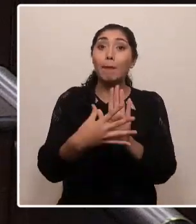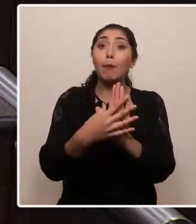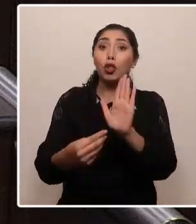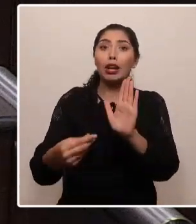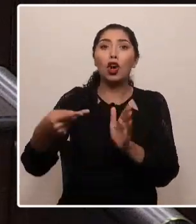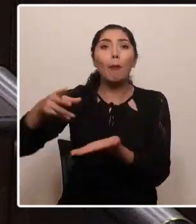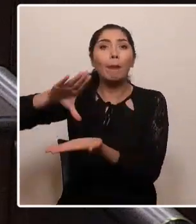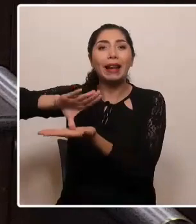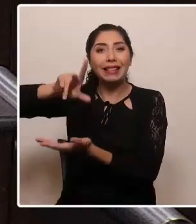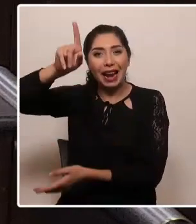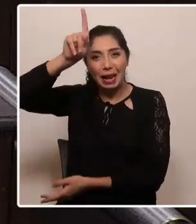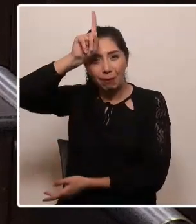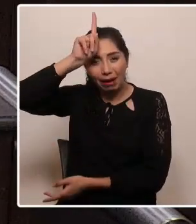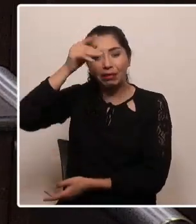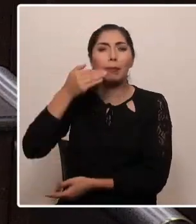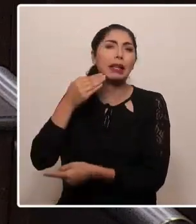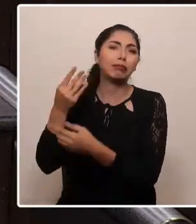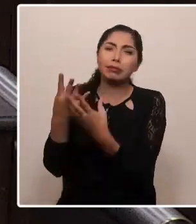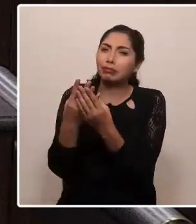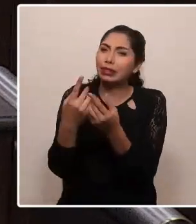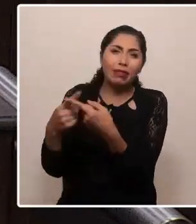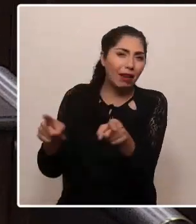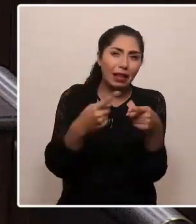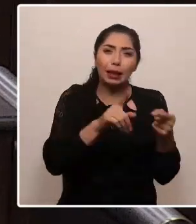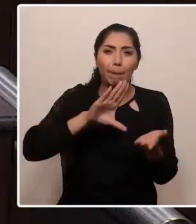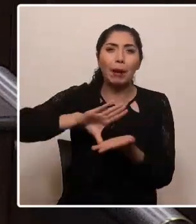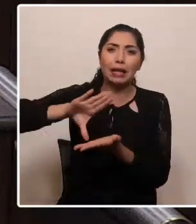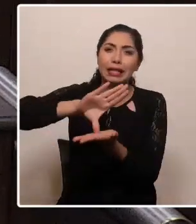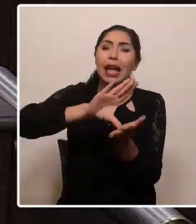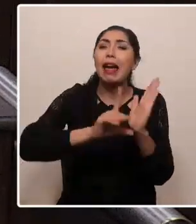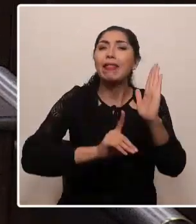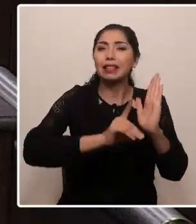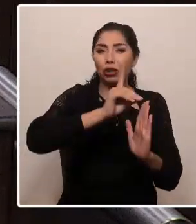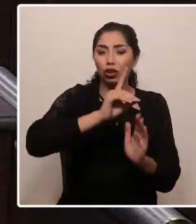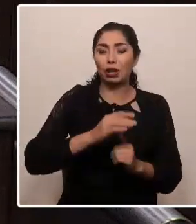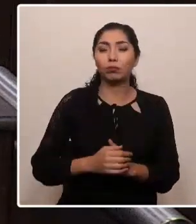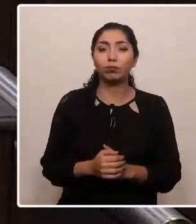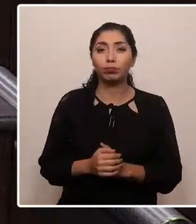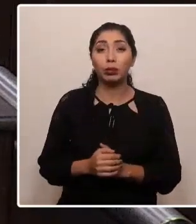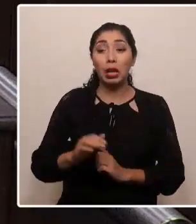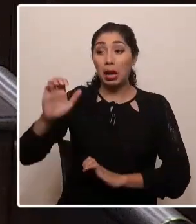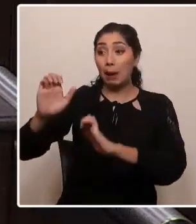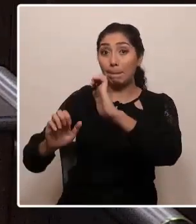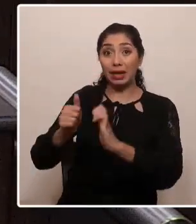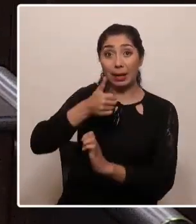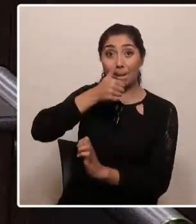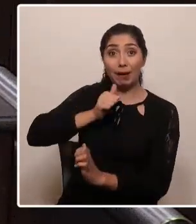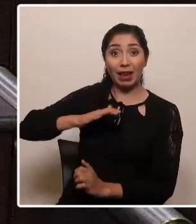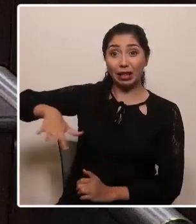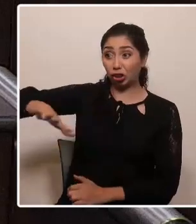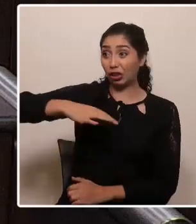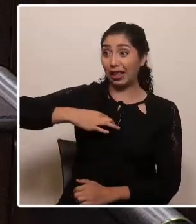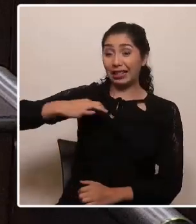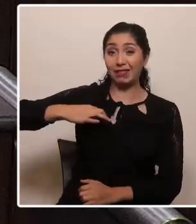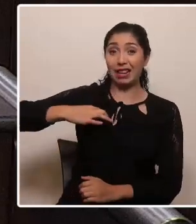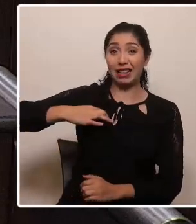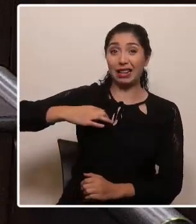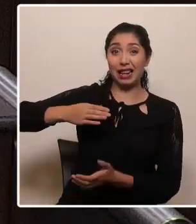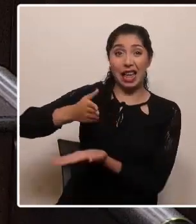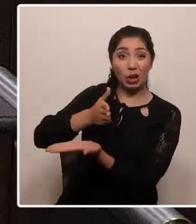el modelo de muchos países desarrollados. Excluir a los prestadores privados y a la sociedad civil sería un